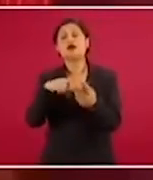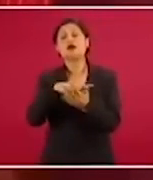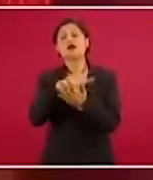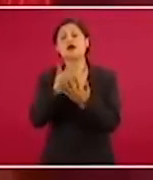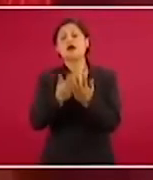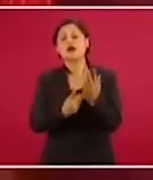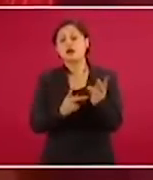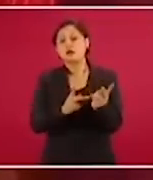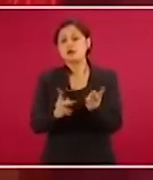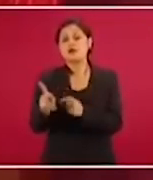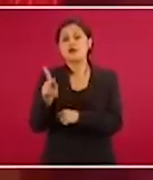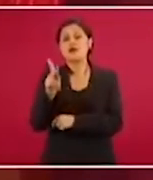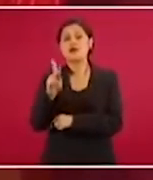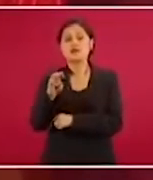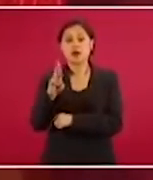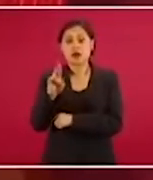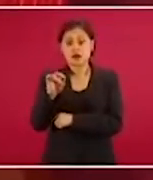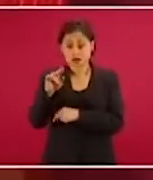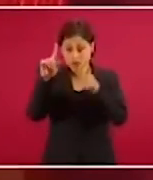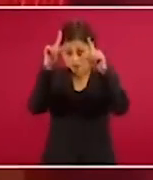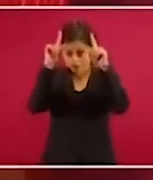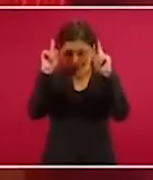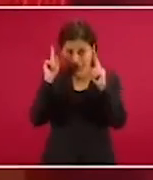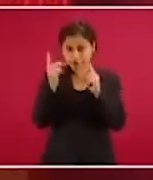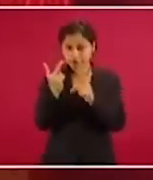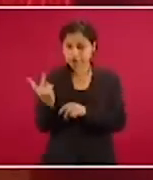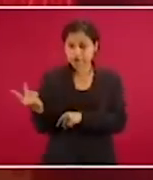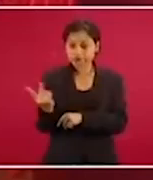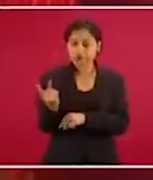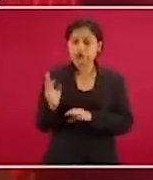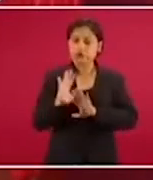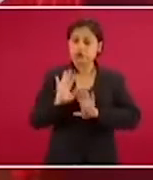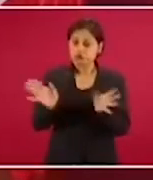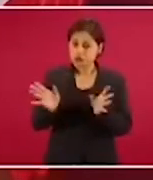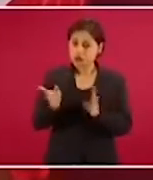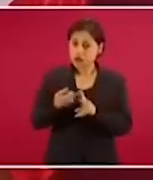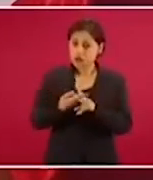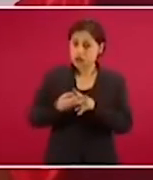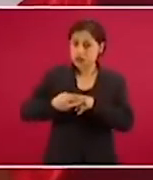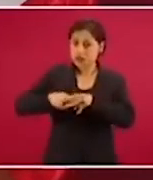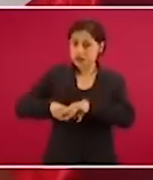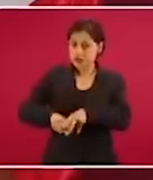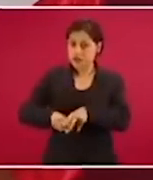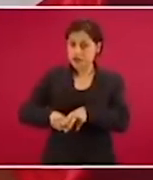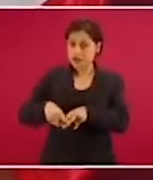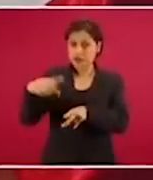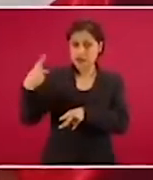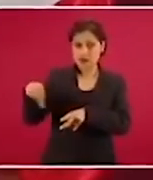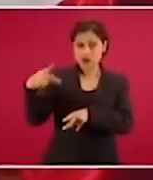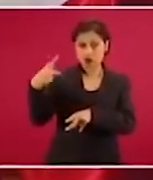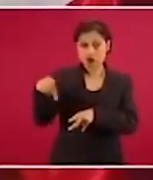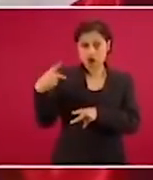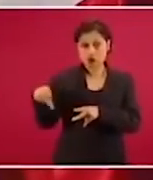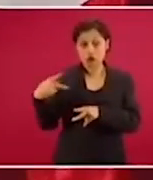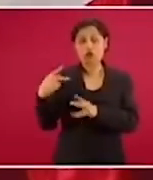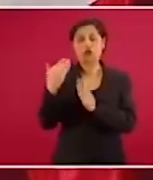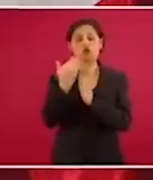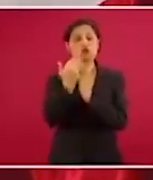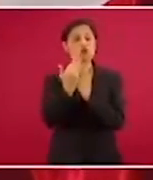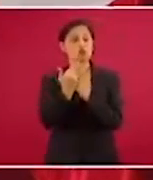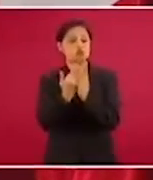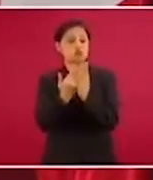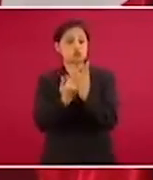ya se ha expuesto ese plan dependientemente de todas las